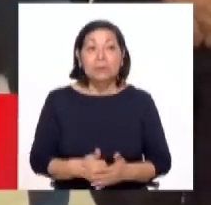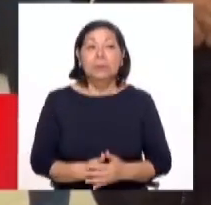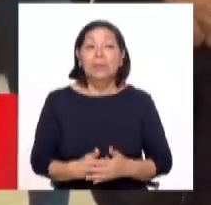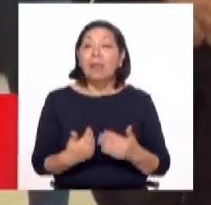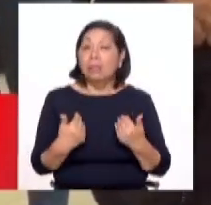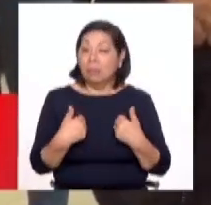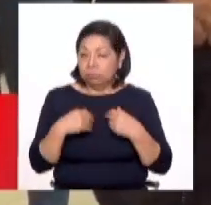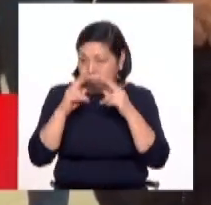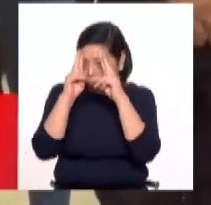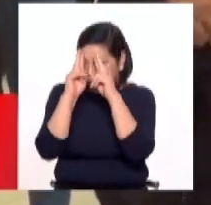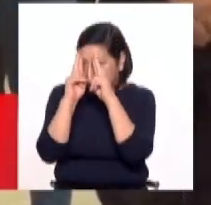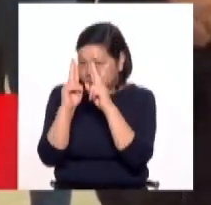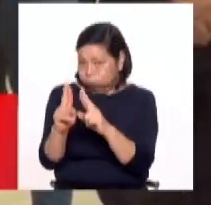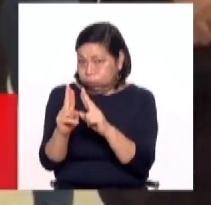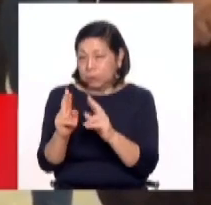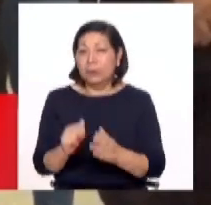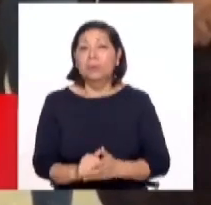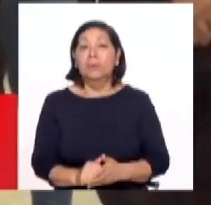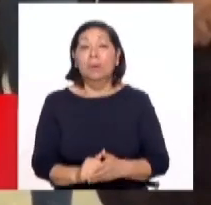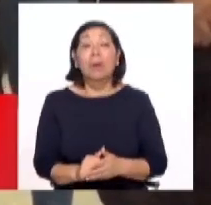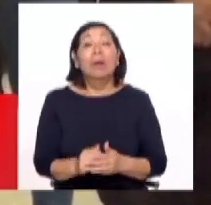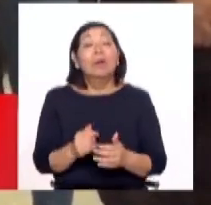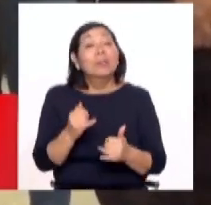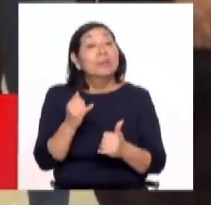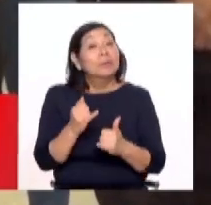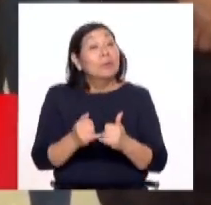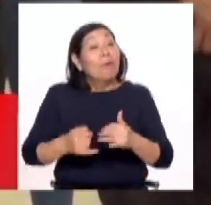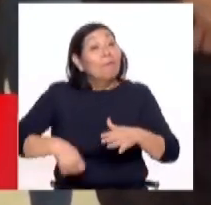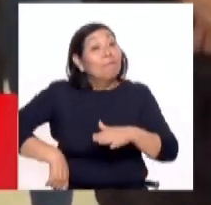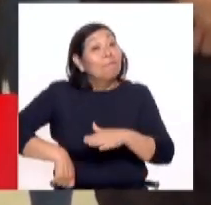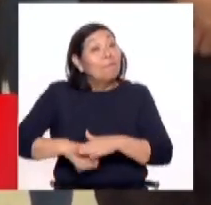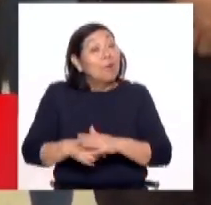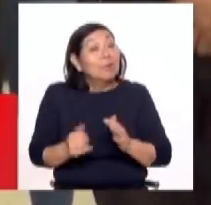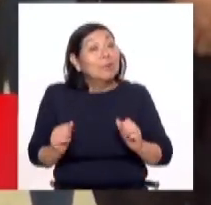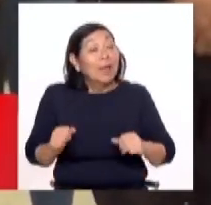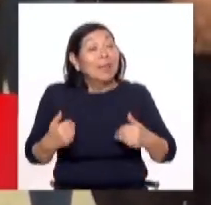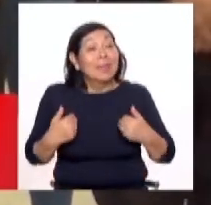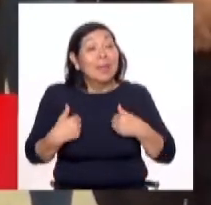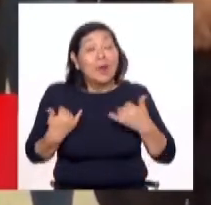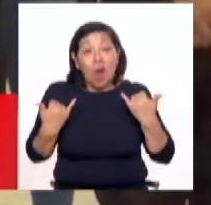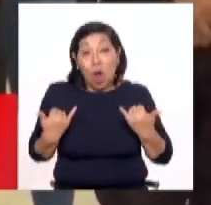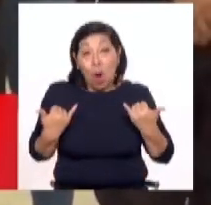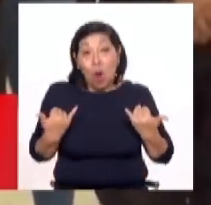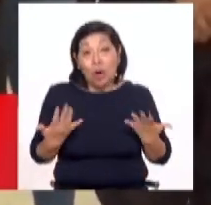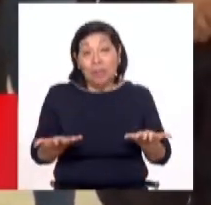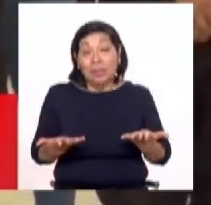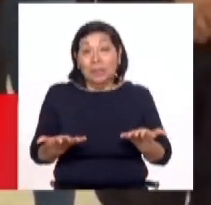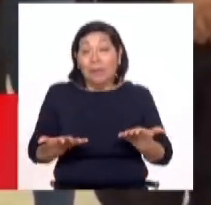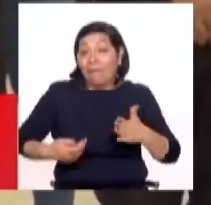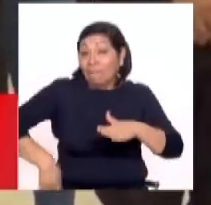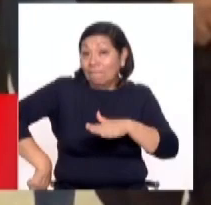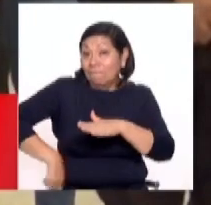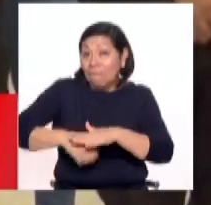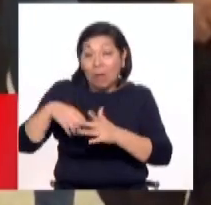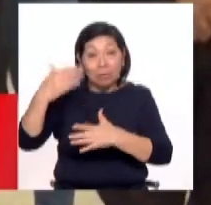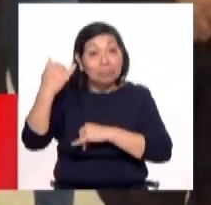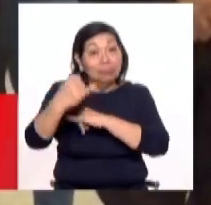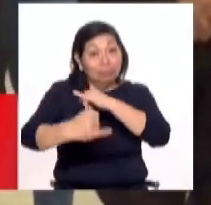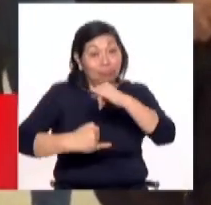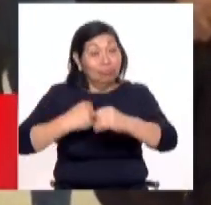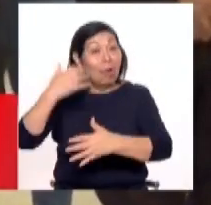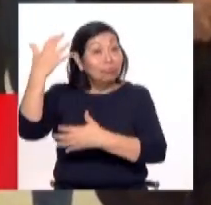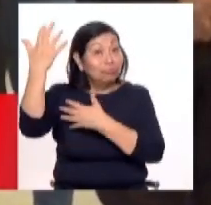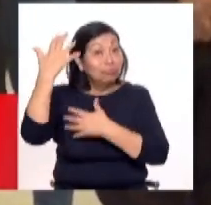Tenemos que ser respetuosos de los resultados que tengamos hoy día en este evento